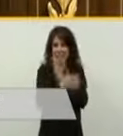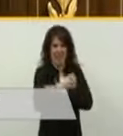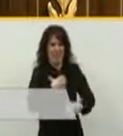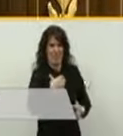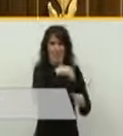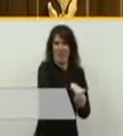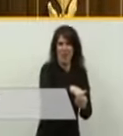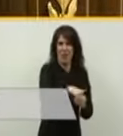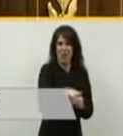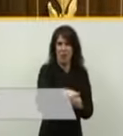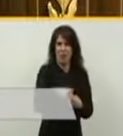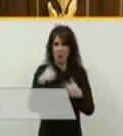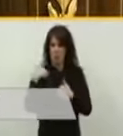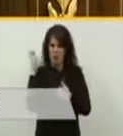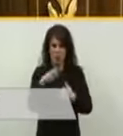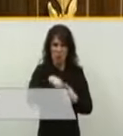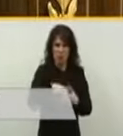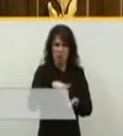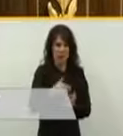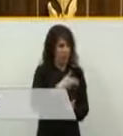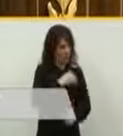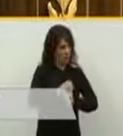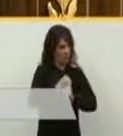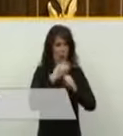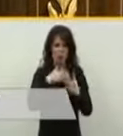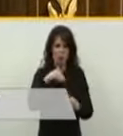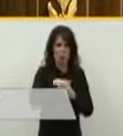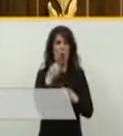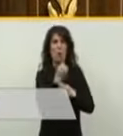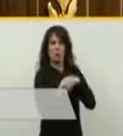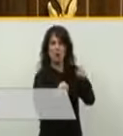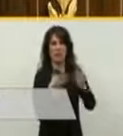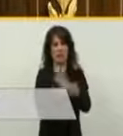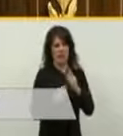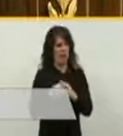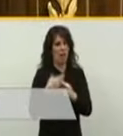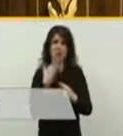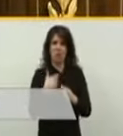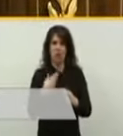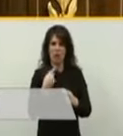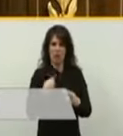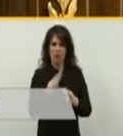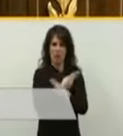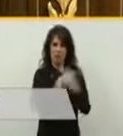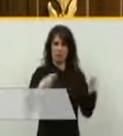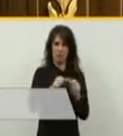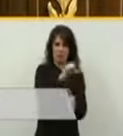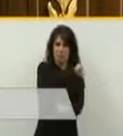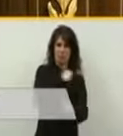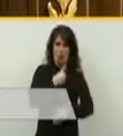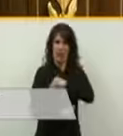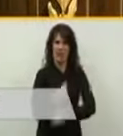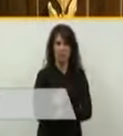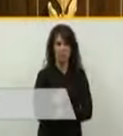nosotros mismos. Le tenemos mucho respeto a nuestros electores y como somos un partido